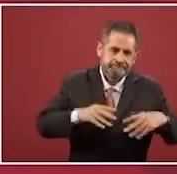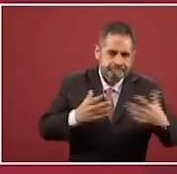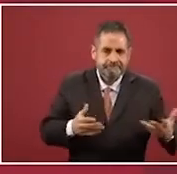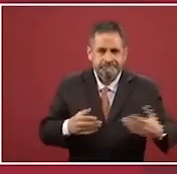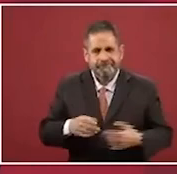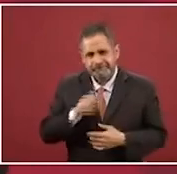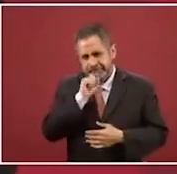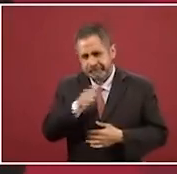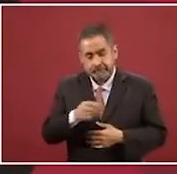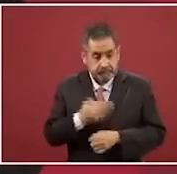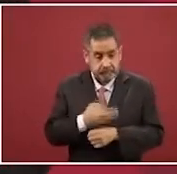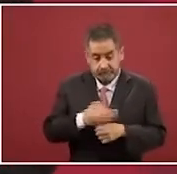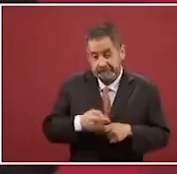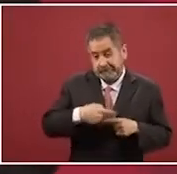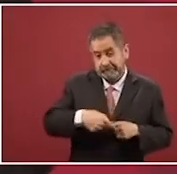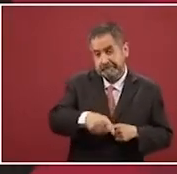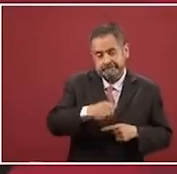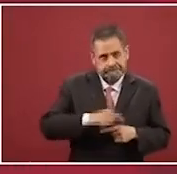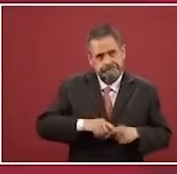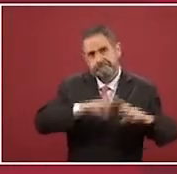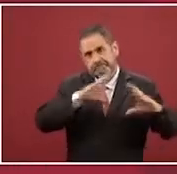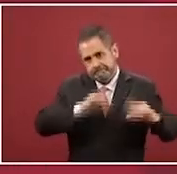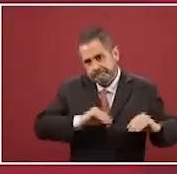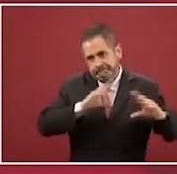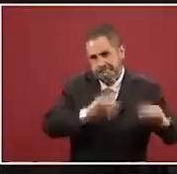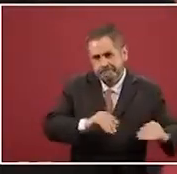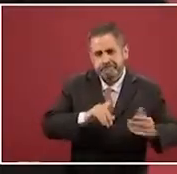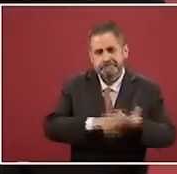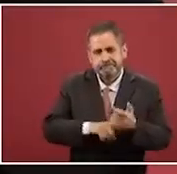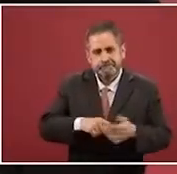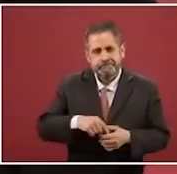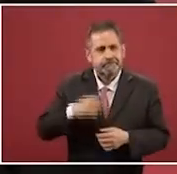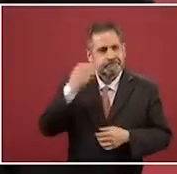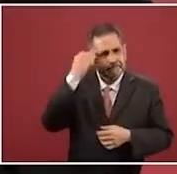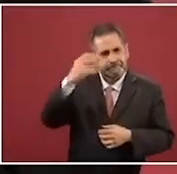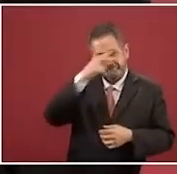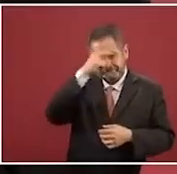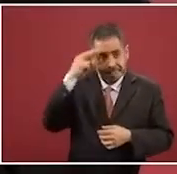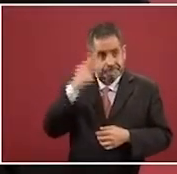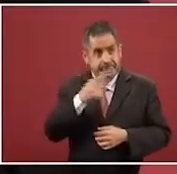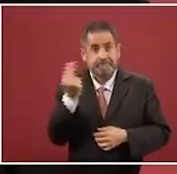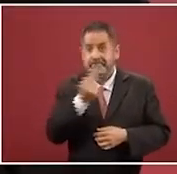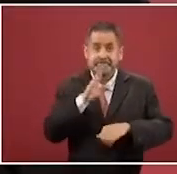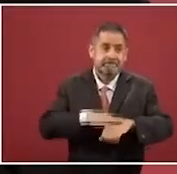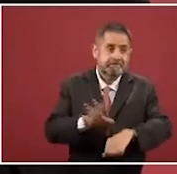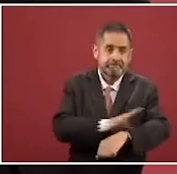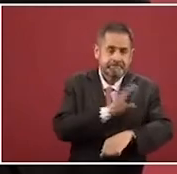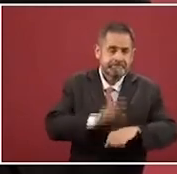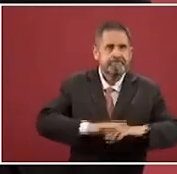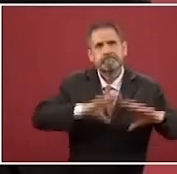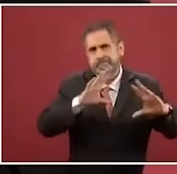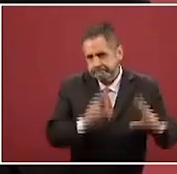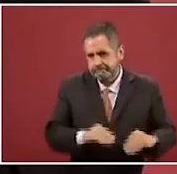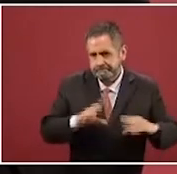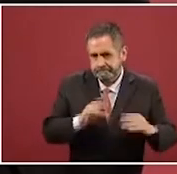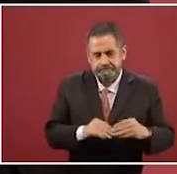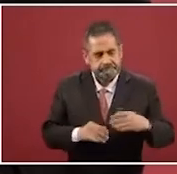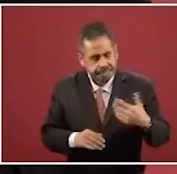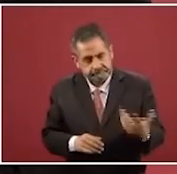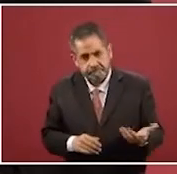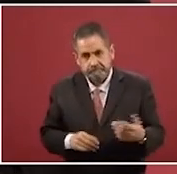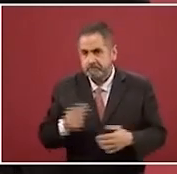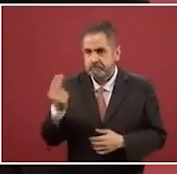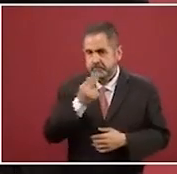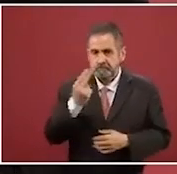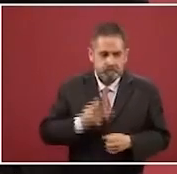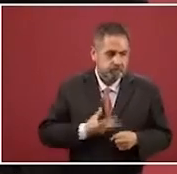la época esta que viene, de verano, de mayor demanda de energía eléctrica, y